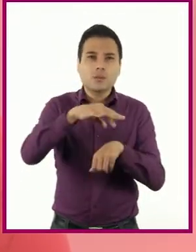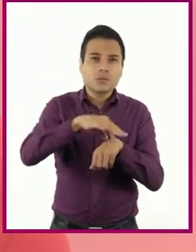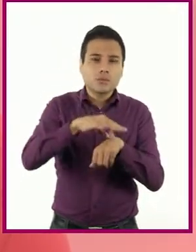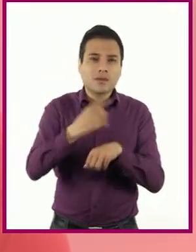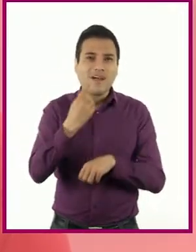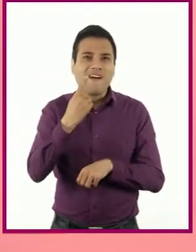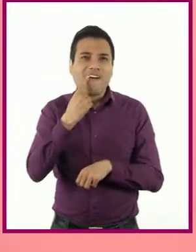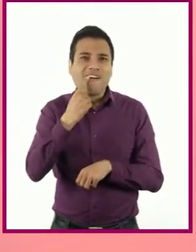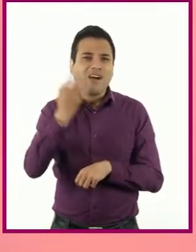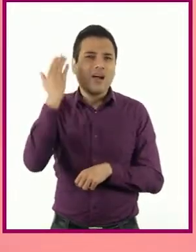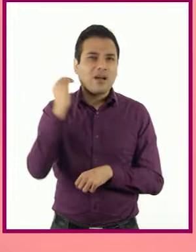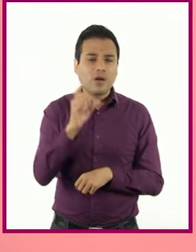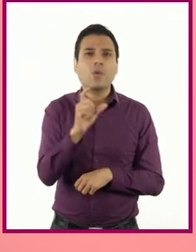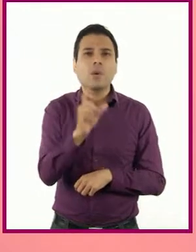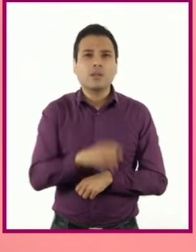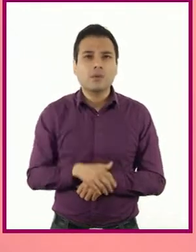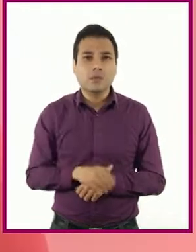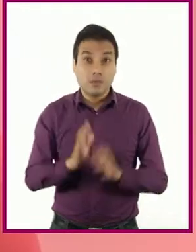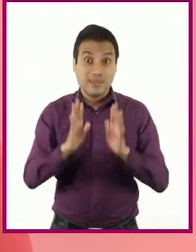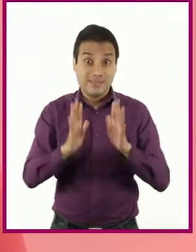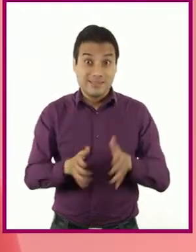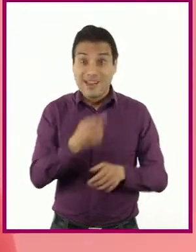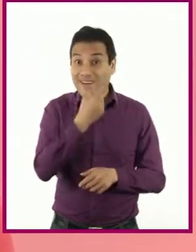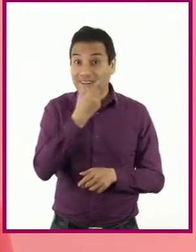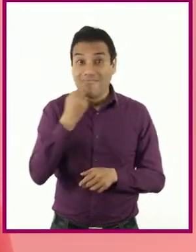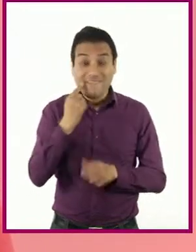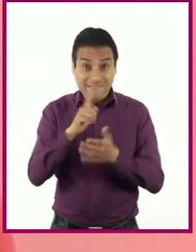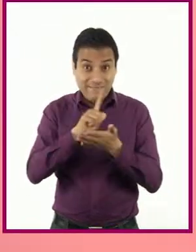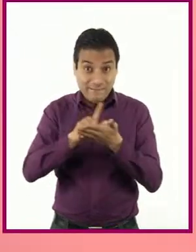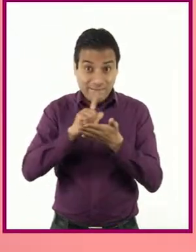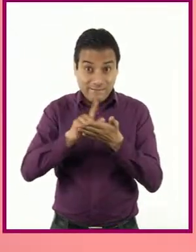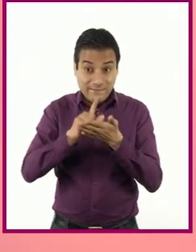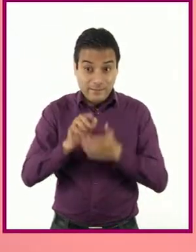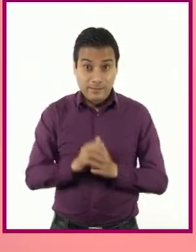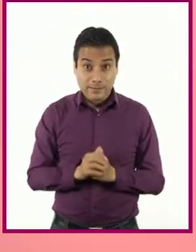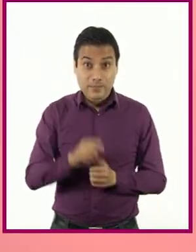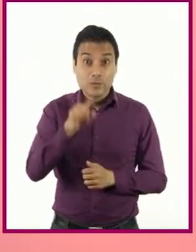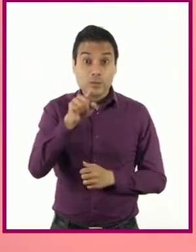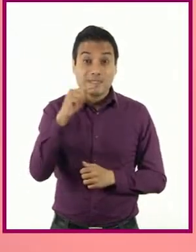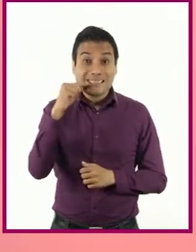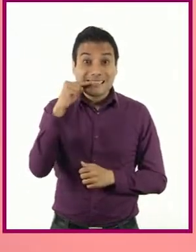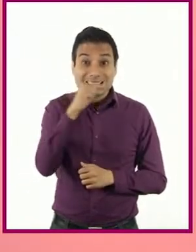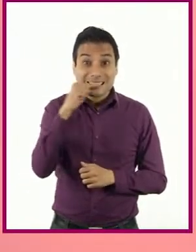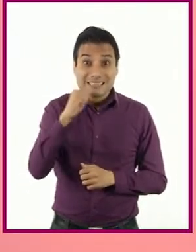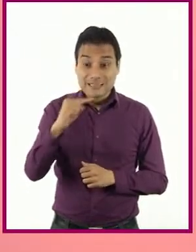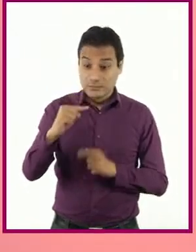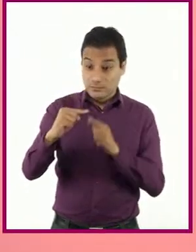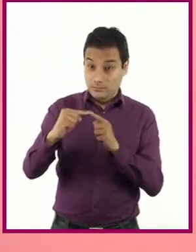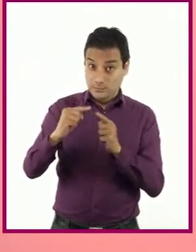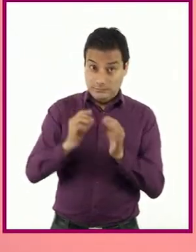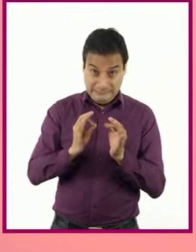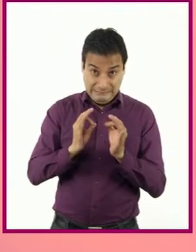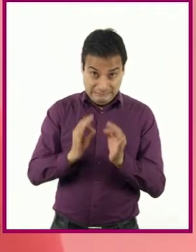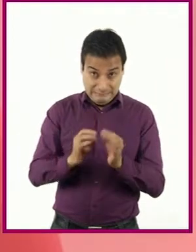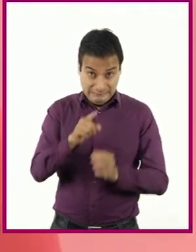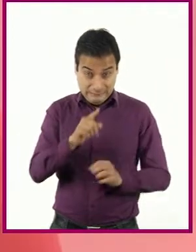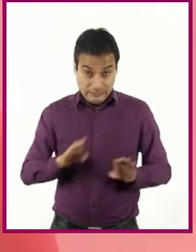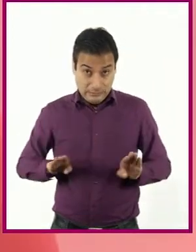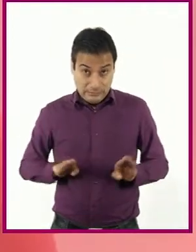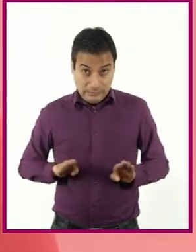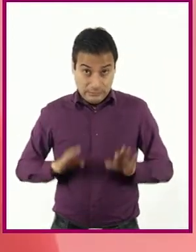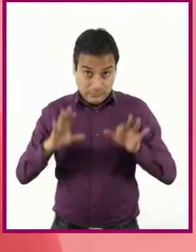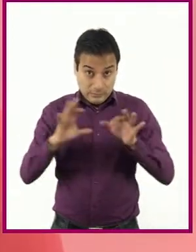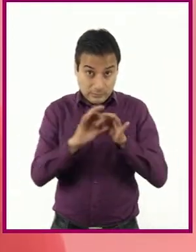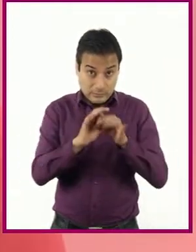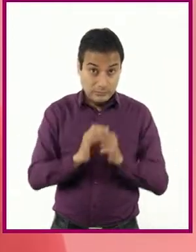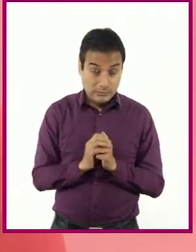¿Te realizó limpieza dental? ¿Tu cepillo de dientes es el recomendado por el dentista?